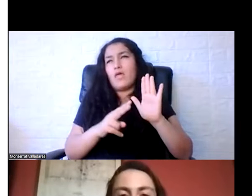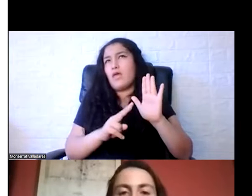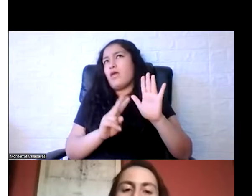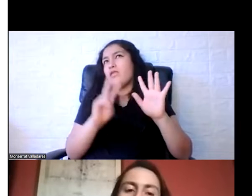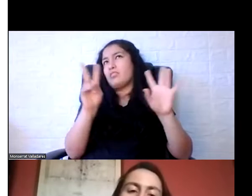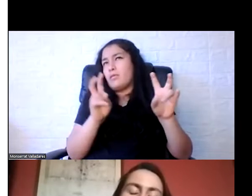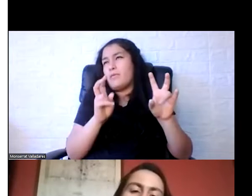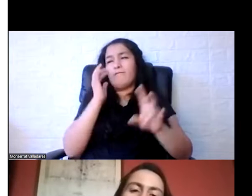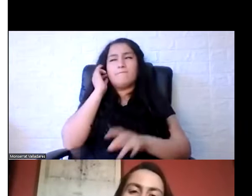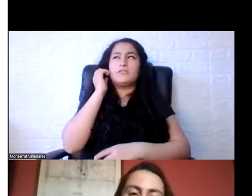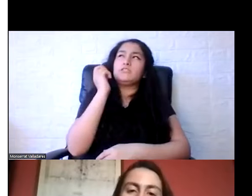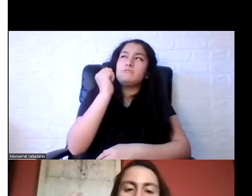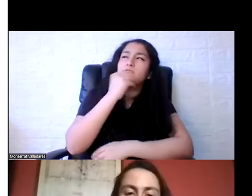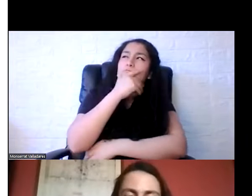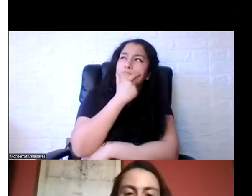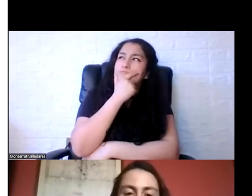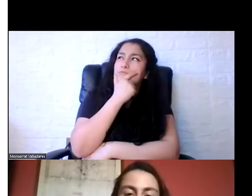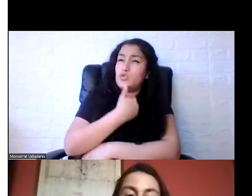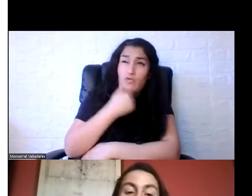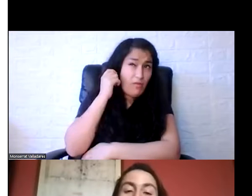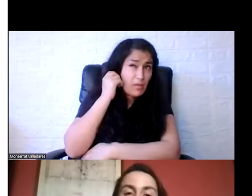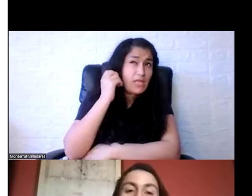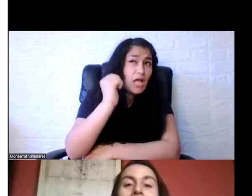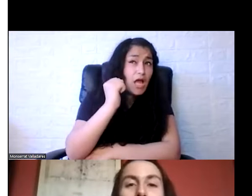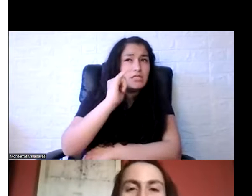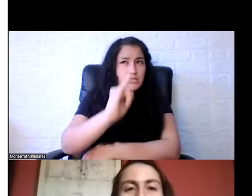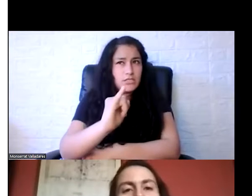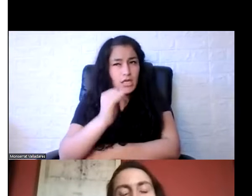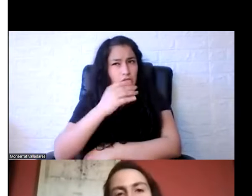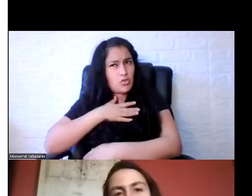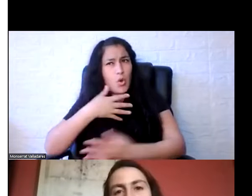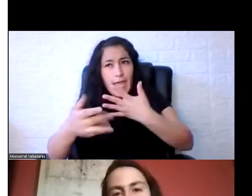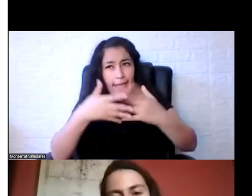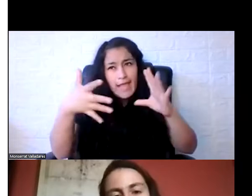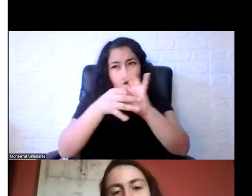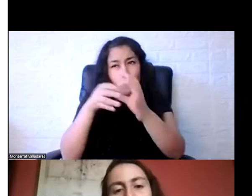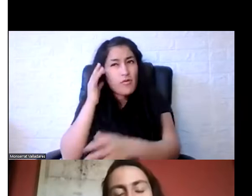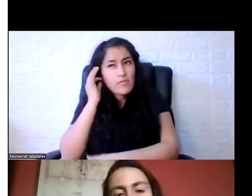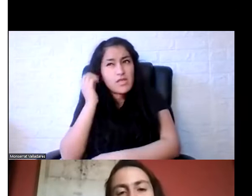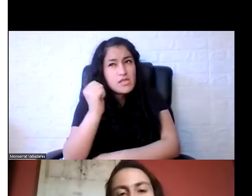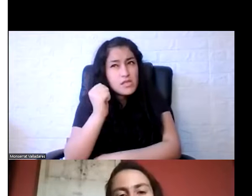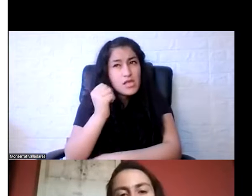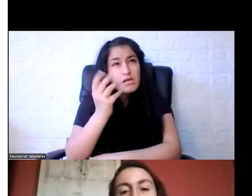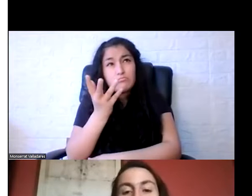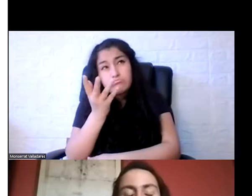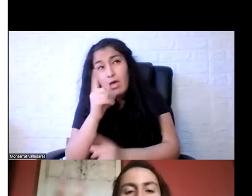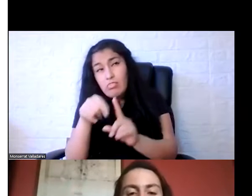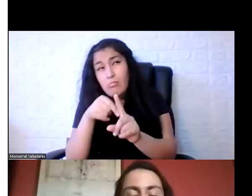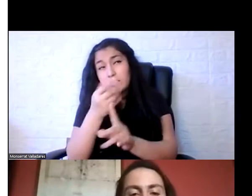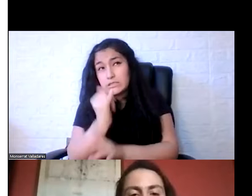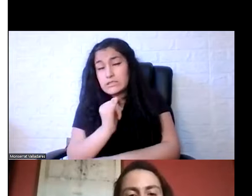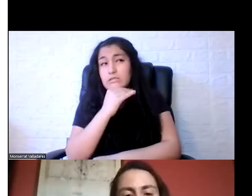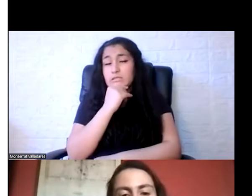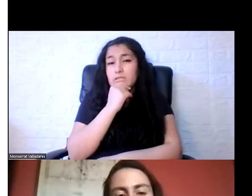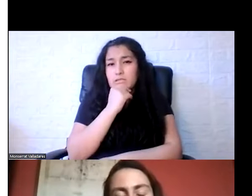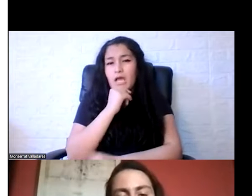complejizar siempre esta mirada de somos feministas, sí, somos ecofeministas, además, y siempre le vamos agregando, ¿no es cierto?, un problema